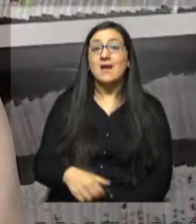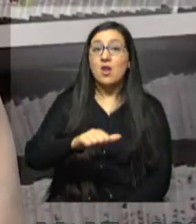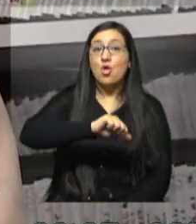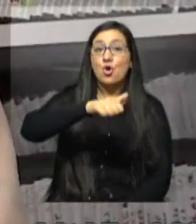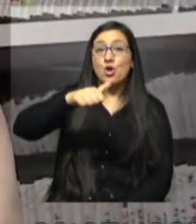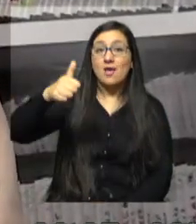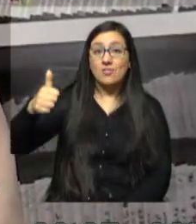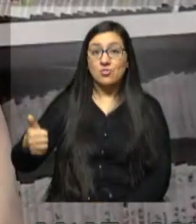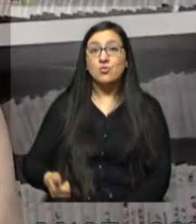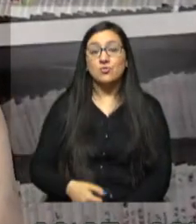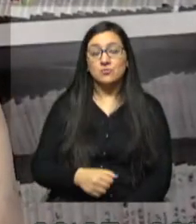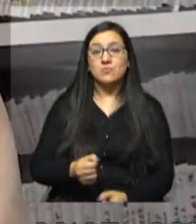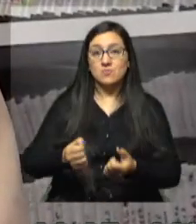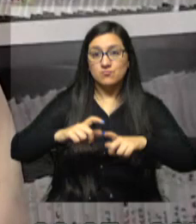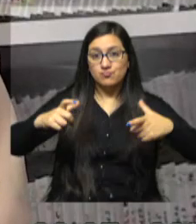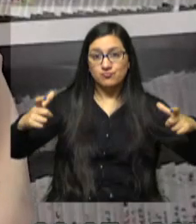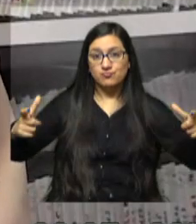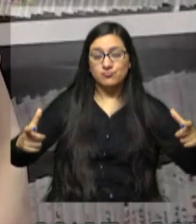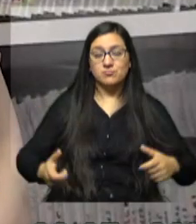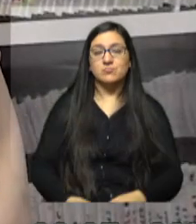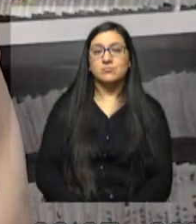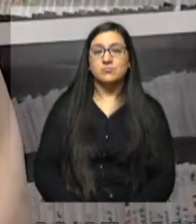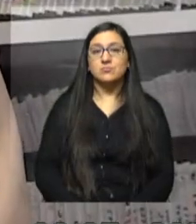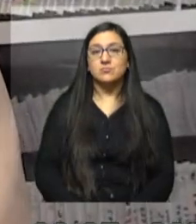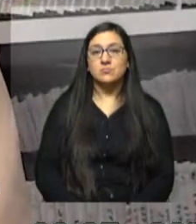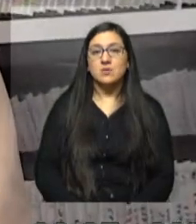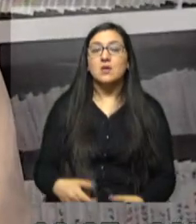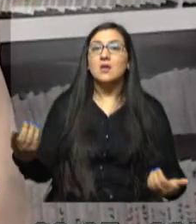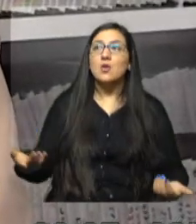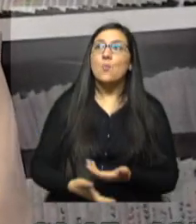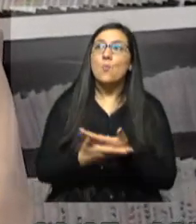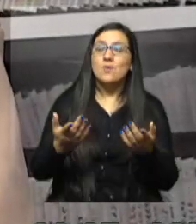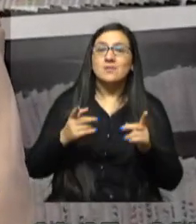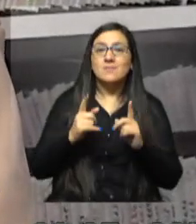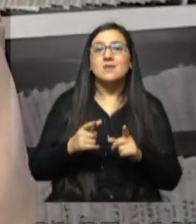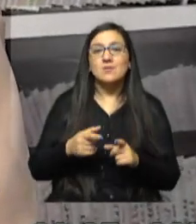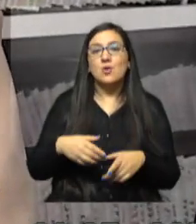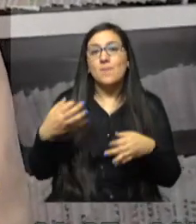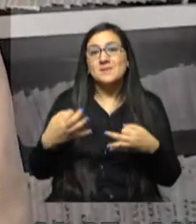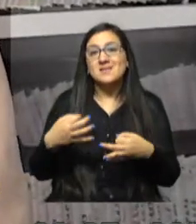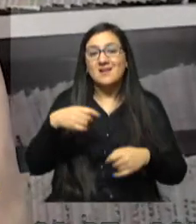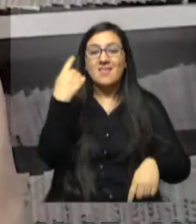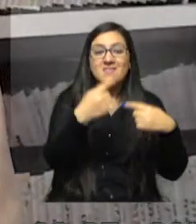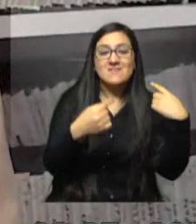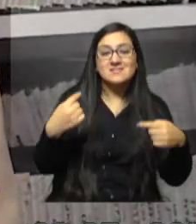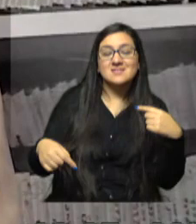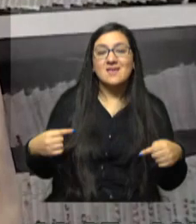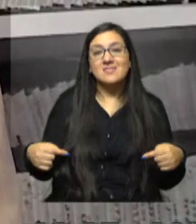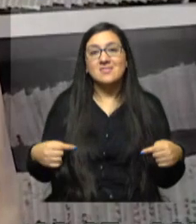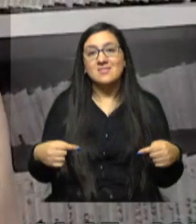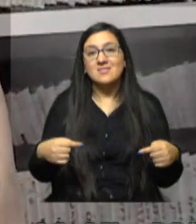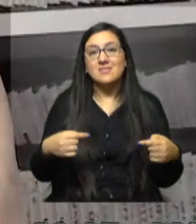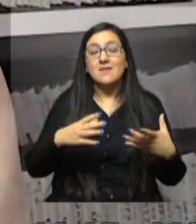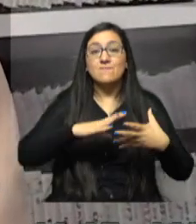logrando tener su lugar y crecer. Y que nos muestran también una particularidad que es la diversidad de géneros que empieza a